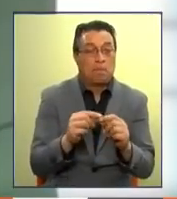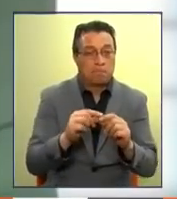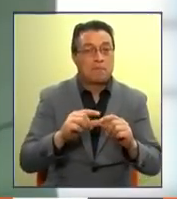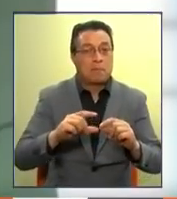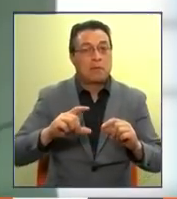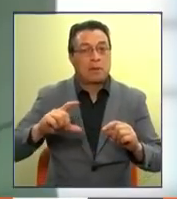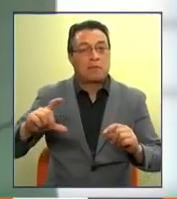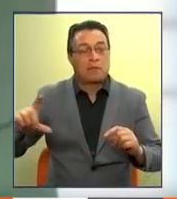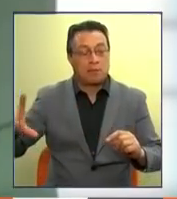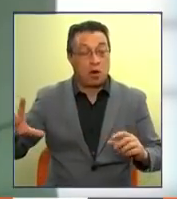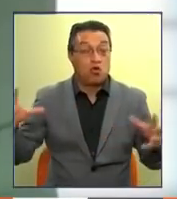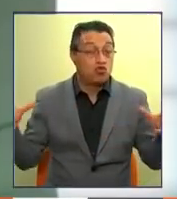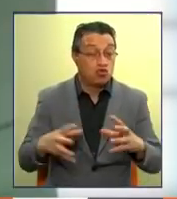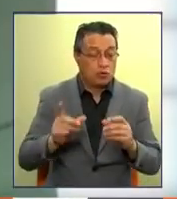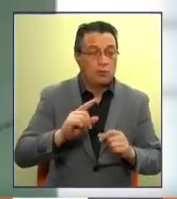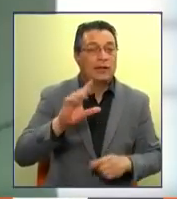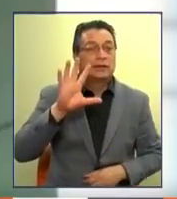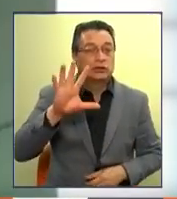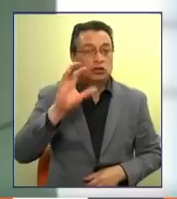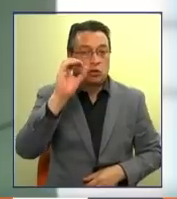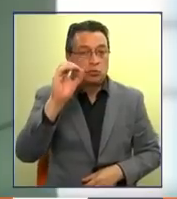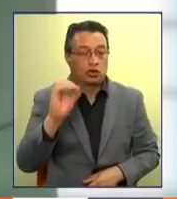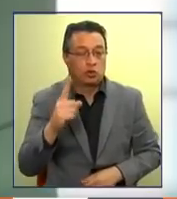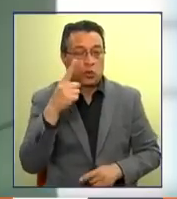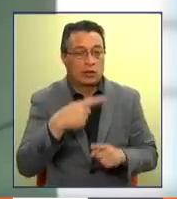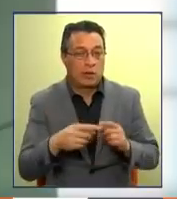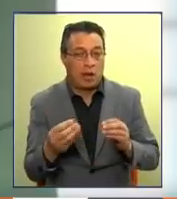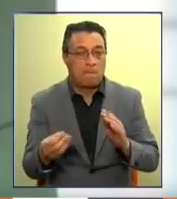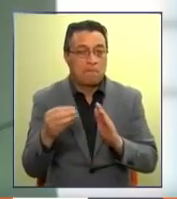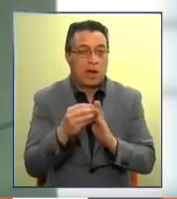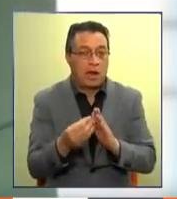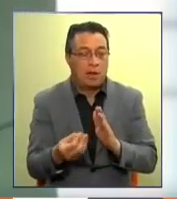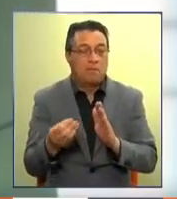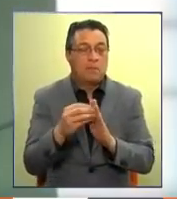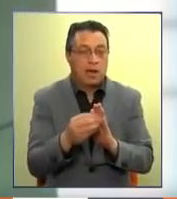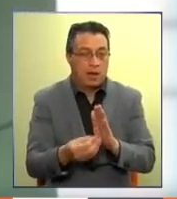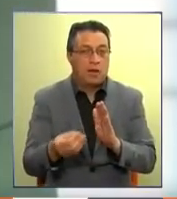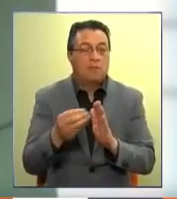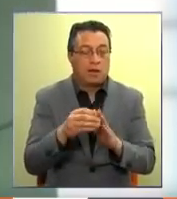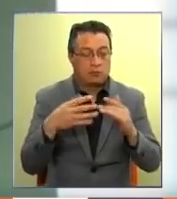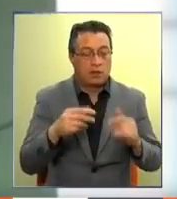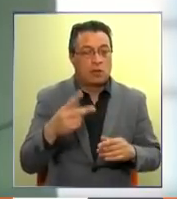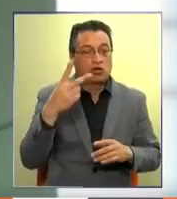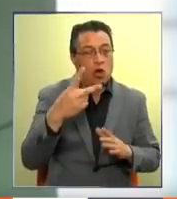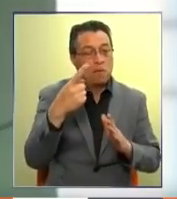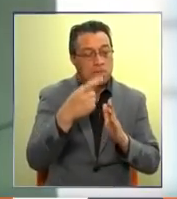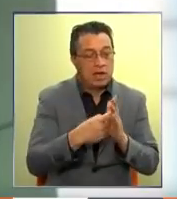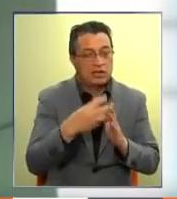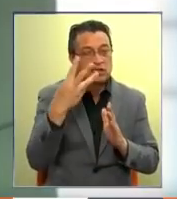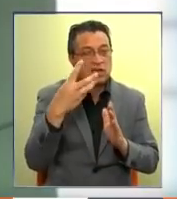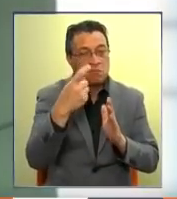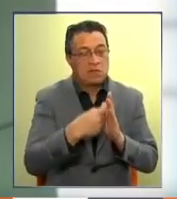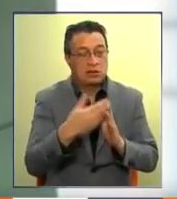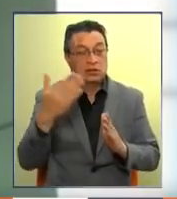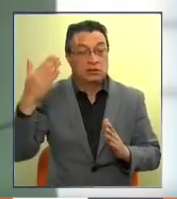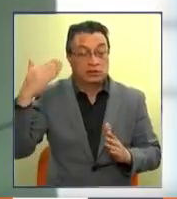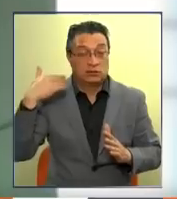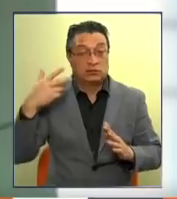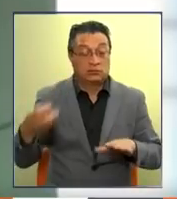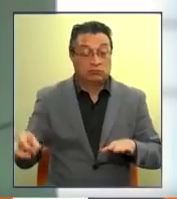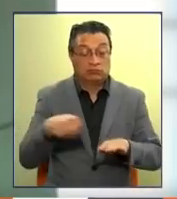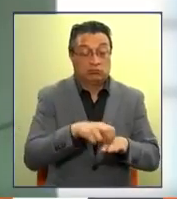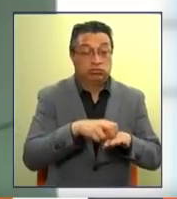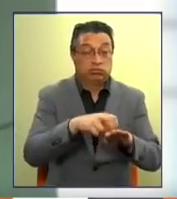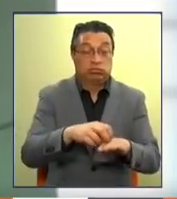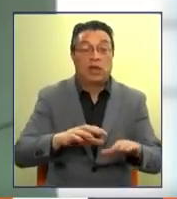manera gradual, un 5% semanalmente en promedio. Hace 2 meses o 3 meses atrás transportábamos apenas